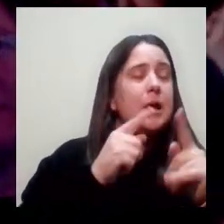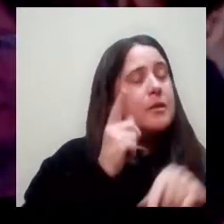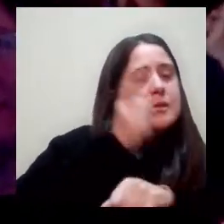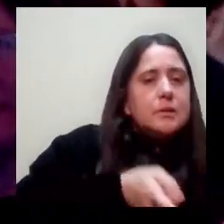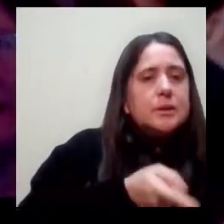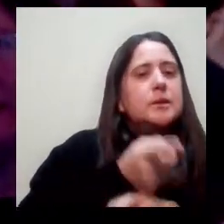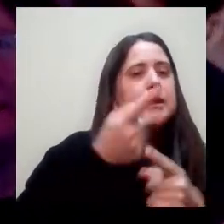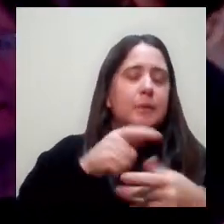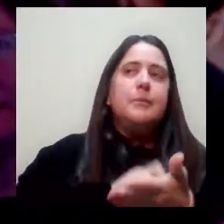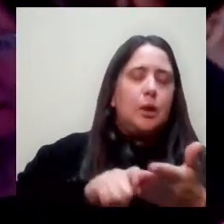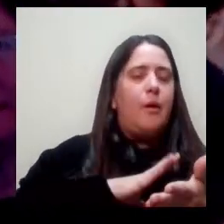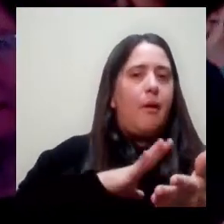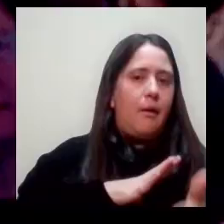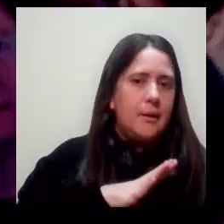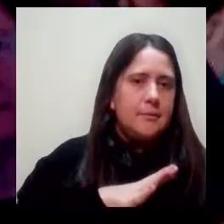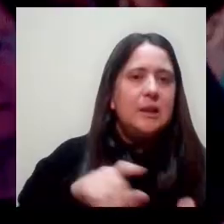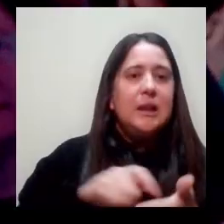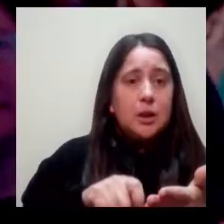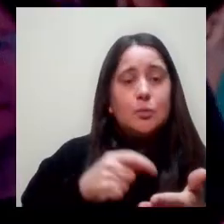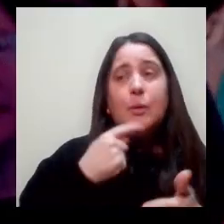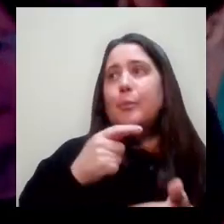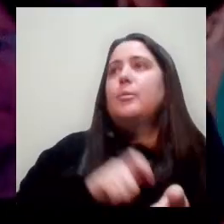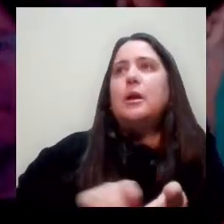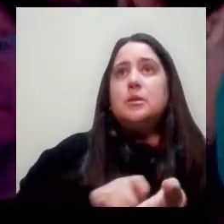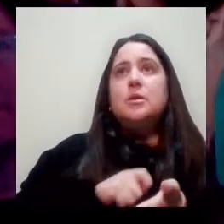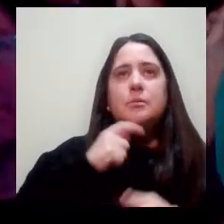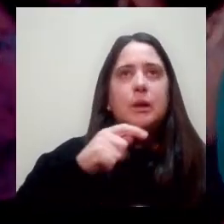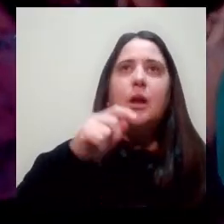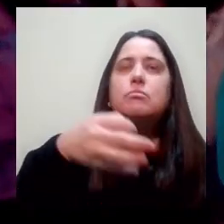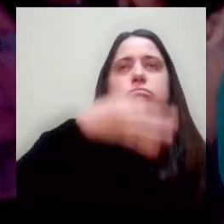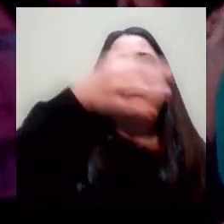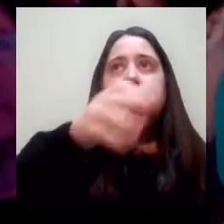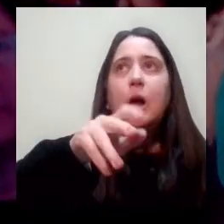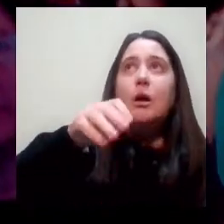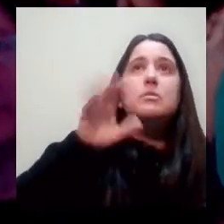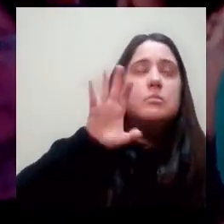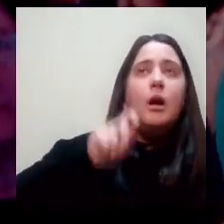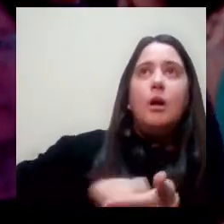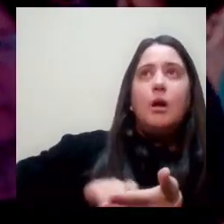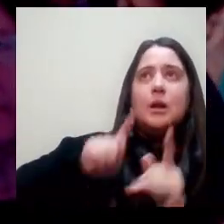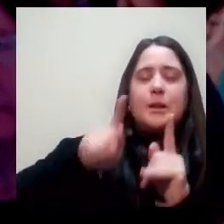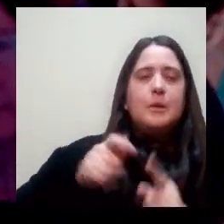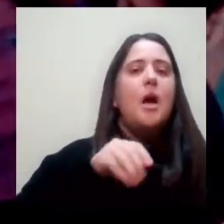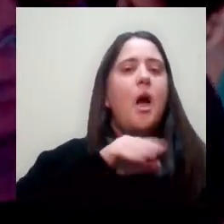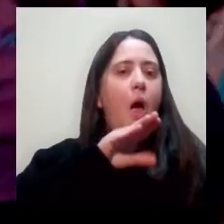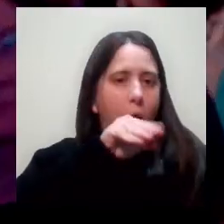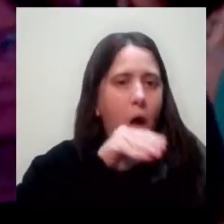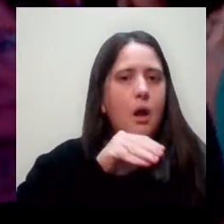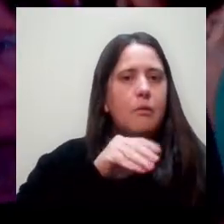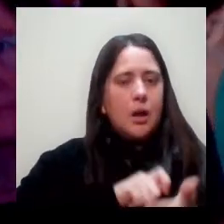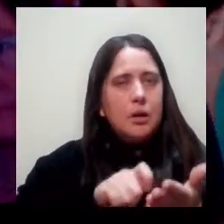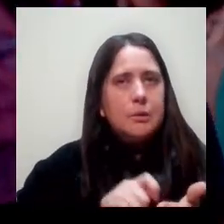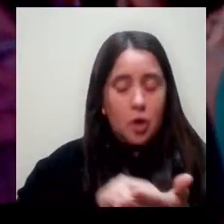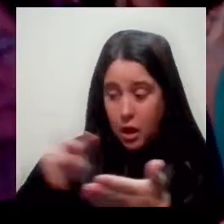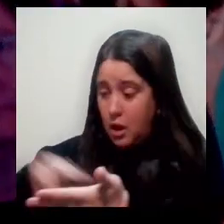está presente. La escritura como toma de notas para guardar memoria, y hablamos y escribimos acerca de lo que leemos,